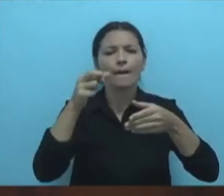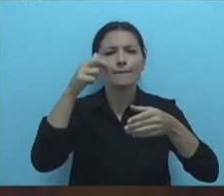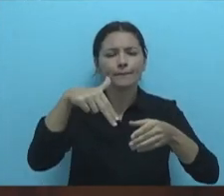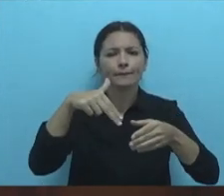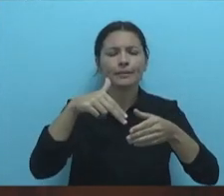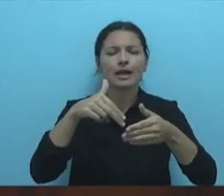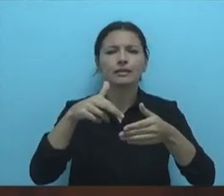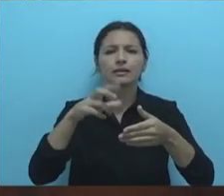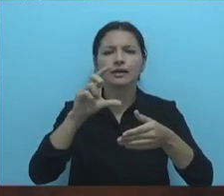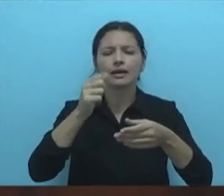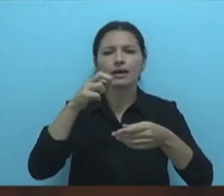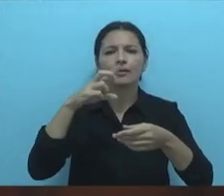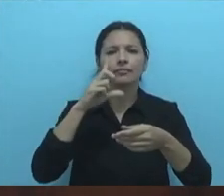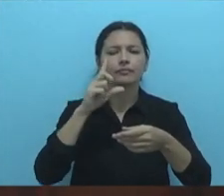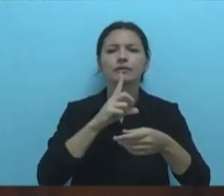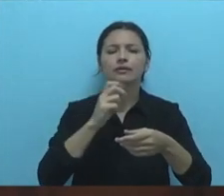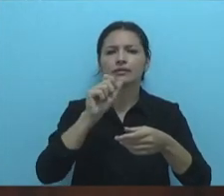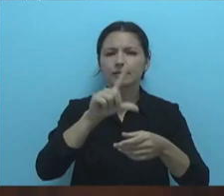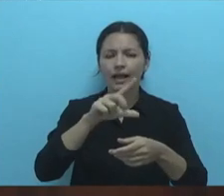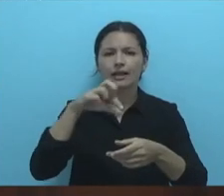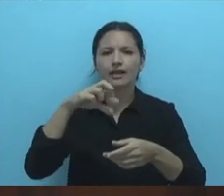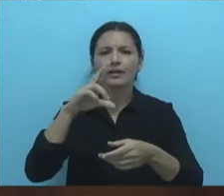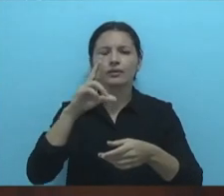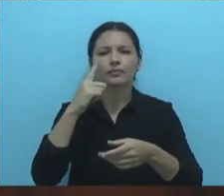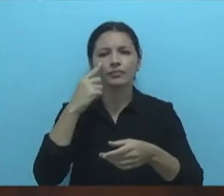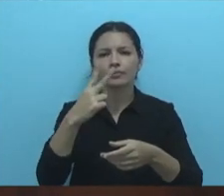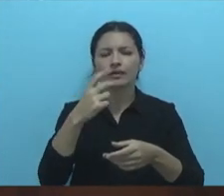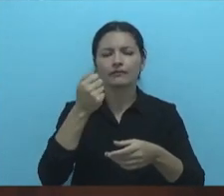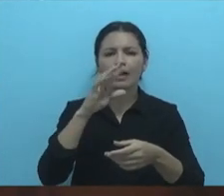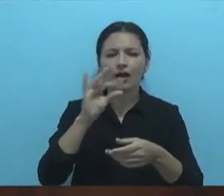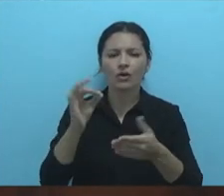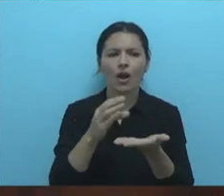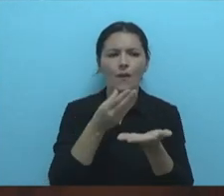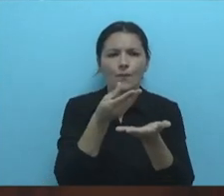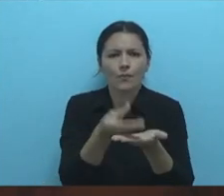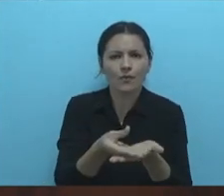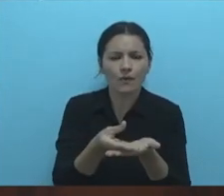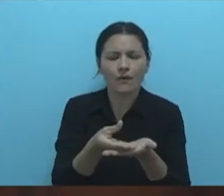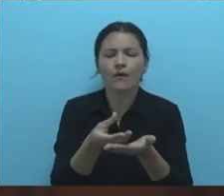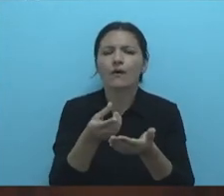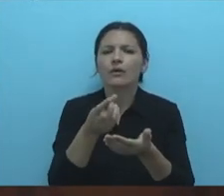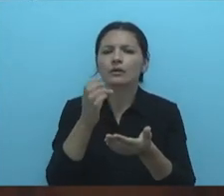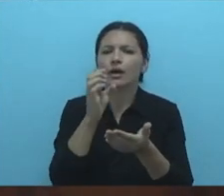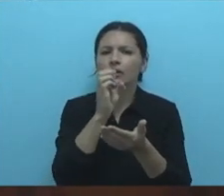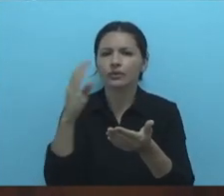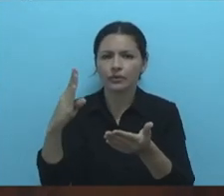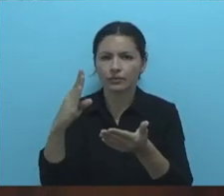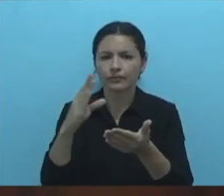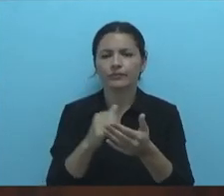capital privado destinado al mejoramiento infraestructura Deportiva en clubes en la ley número 10.554